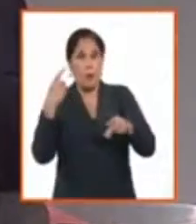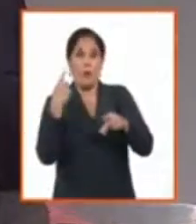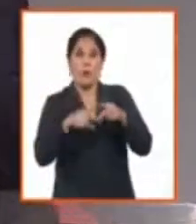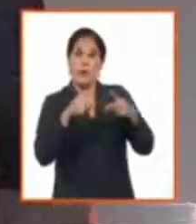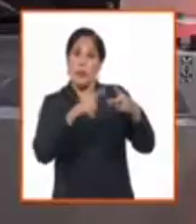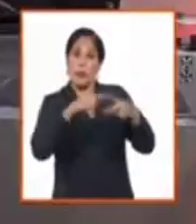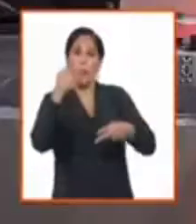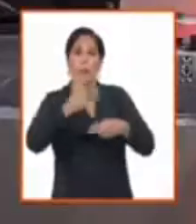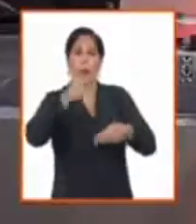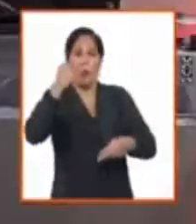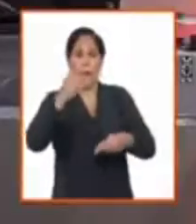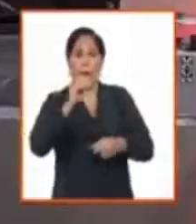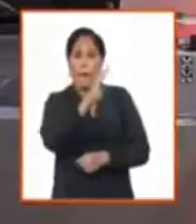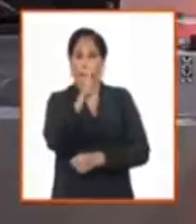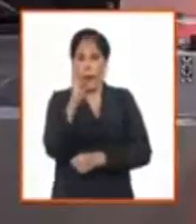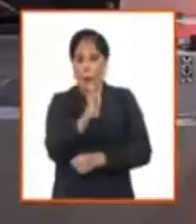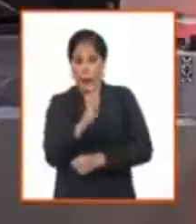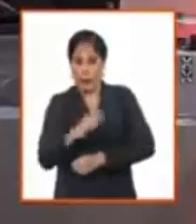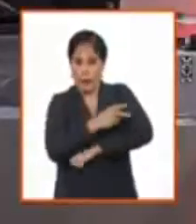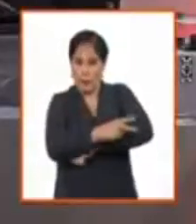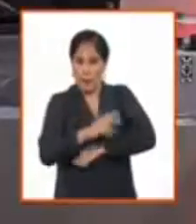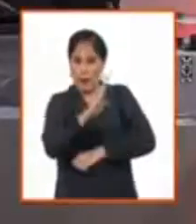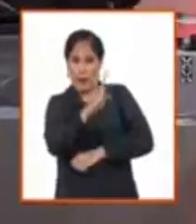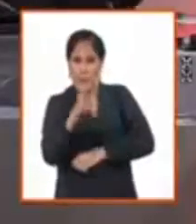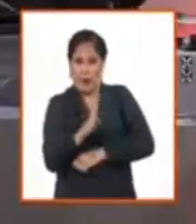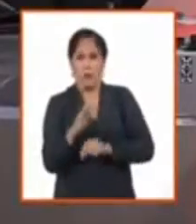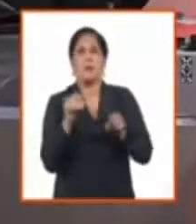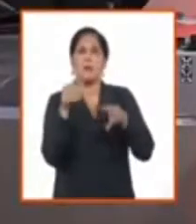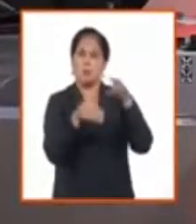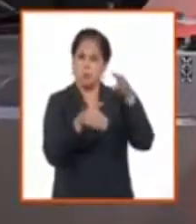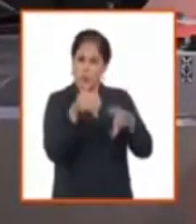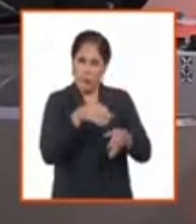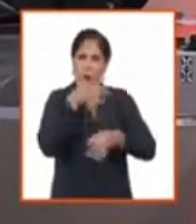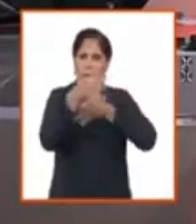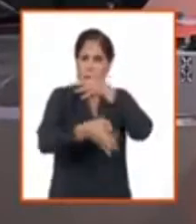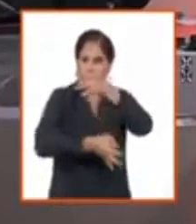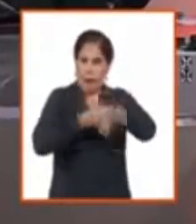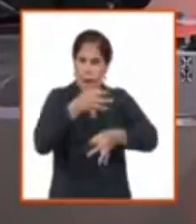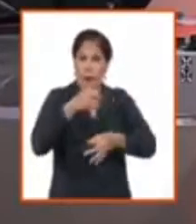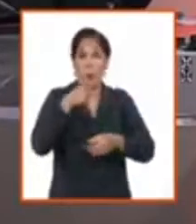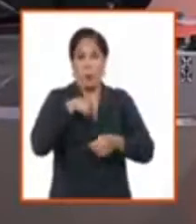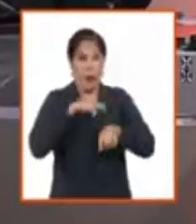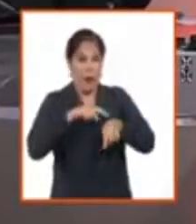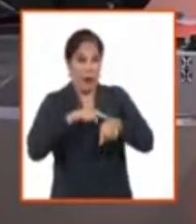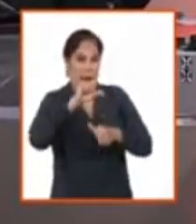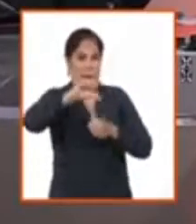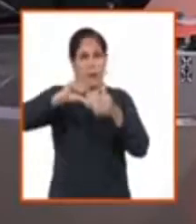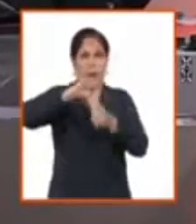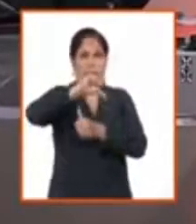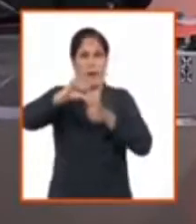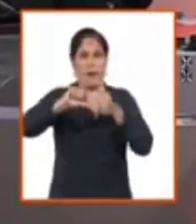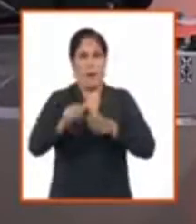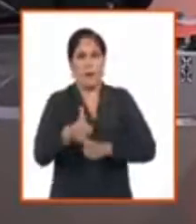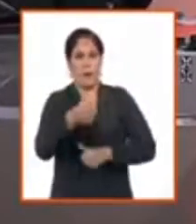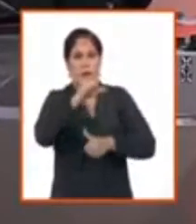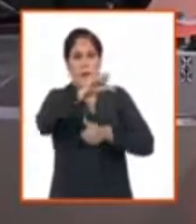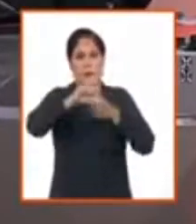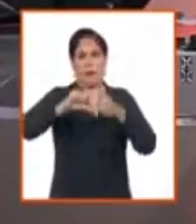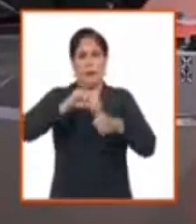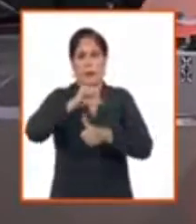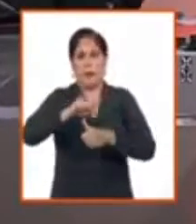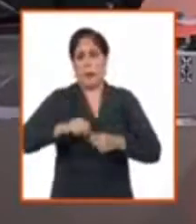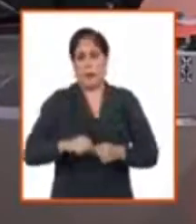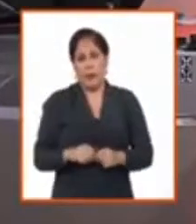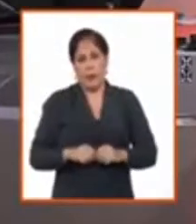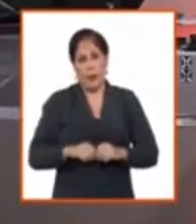bloqueo lo hizo belice primero como como presidente pro témpore del caricom pero escuché vanackere y escuché también a barbados hablando